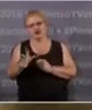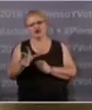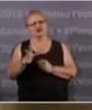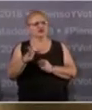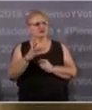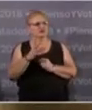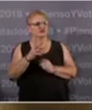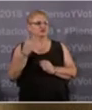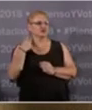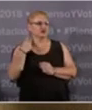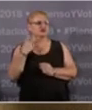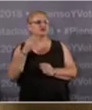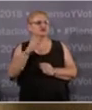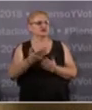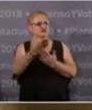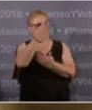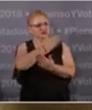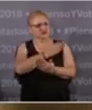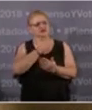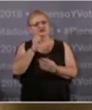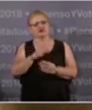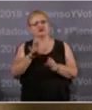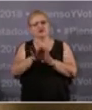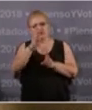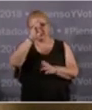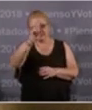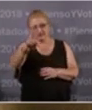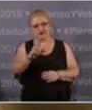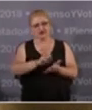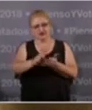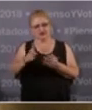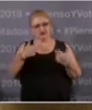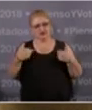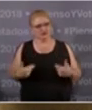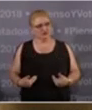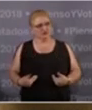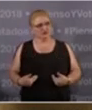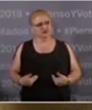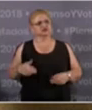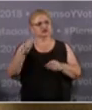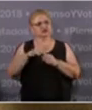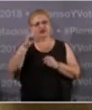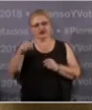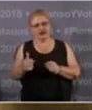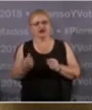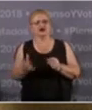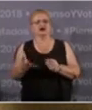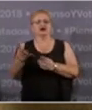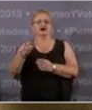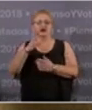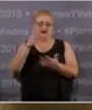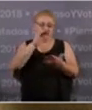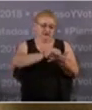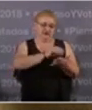la prevención del delito y el desarrollo de una cultura de respeto a los derechos humanos. En la asignación del presupuesto,